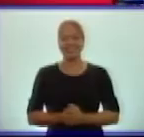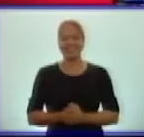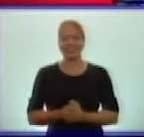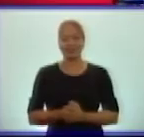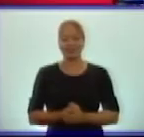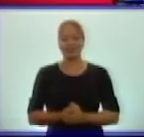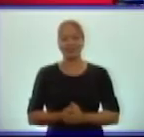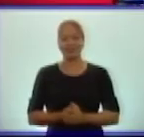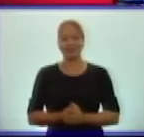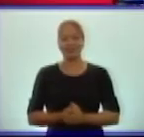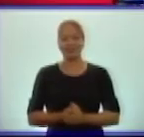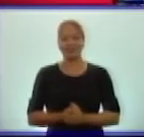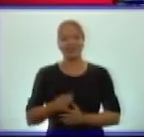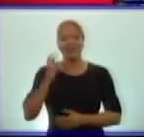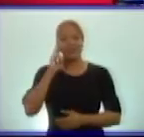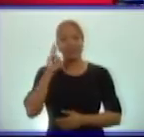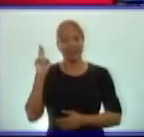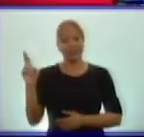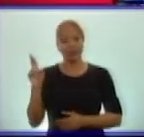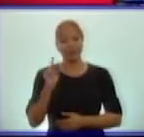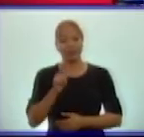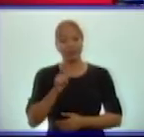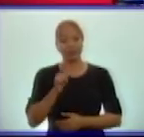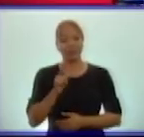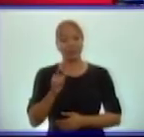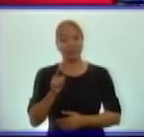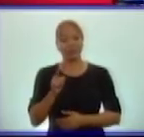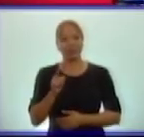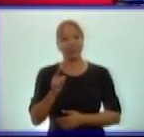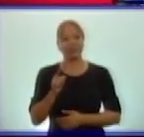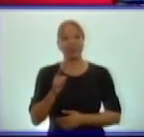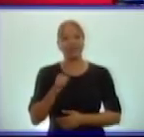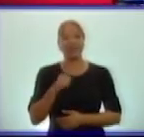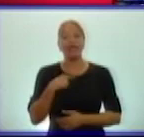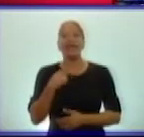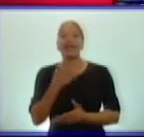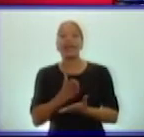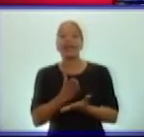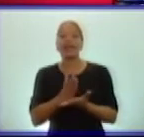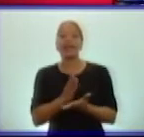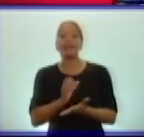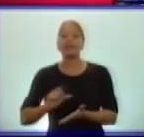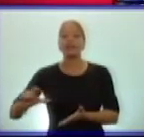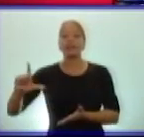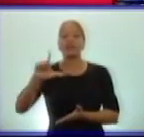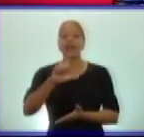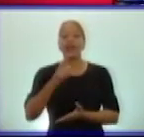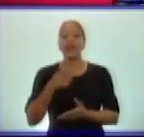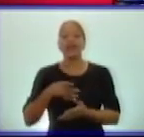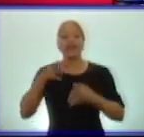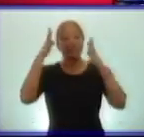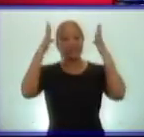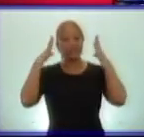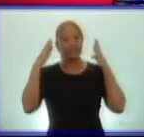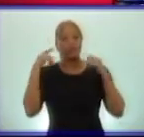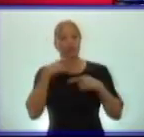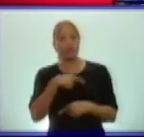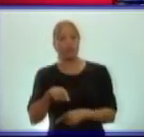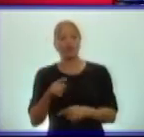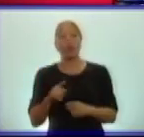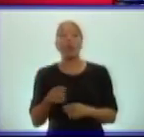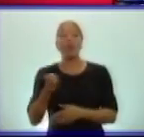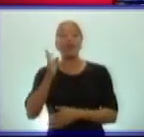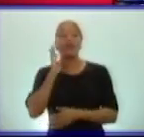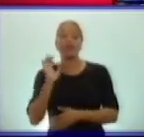Ahora, ¿recuerdan ustedes, estudiantes, cuáles eran las clases fundamentales del señorío feudo o del